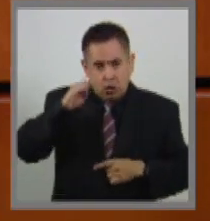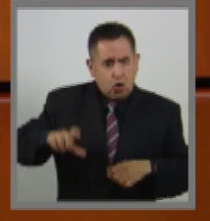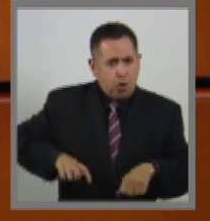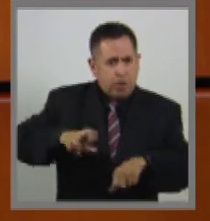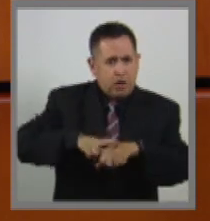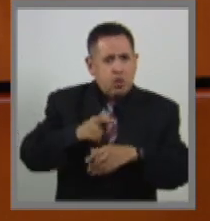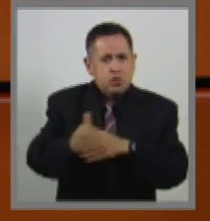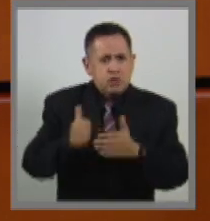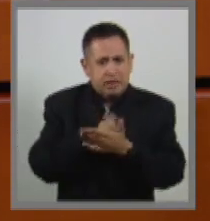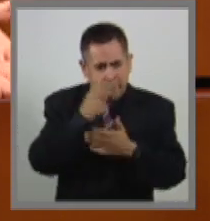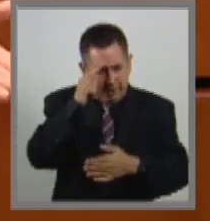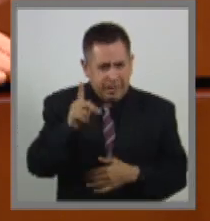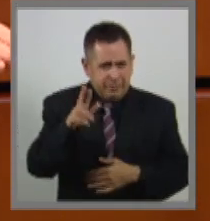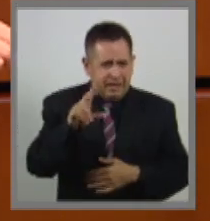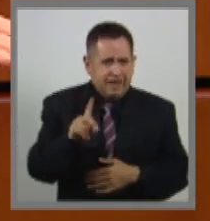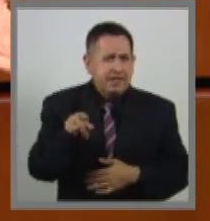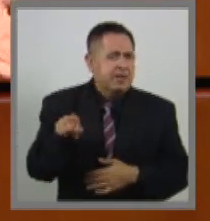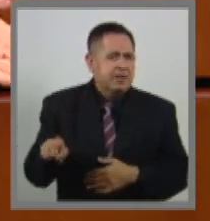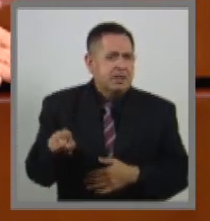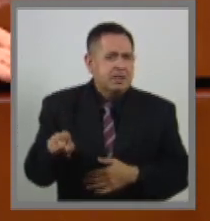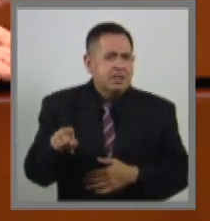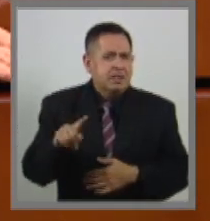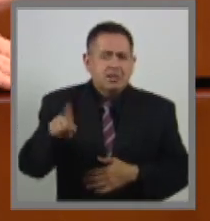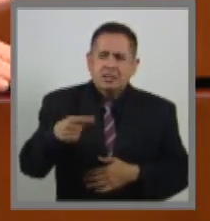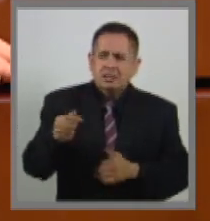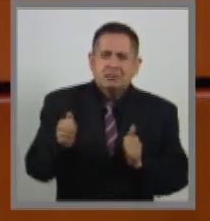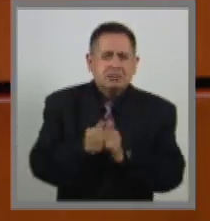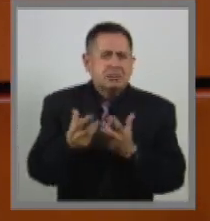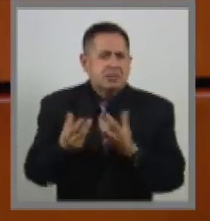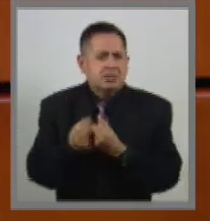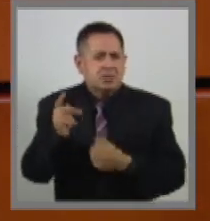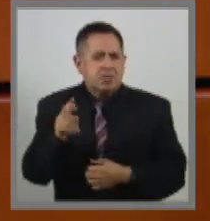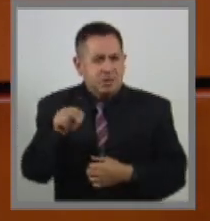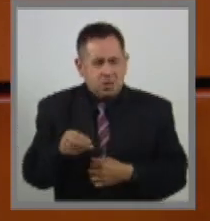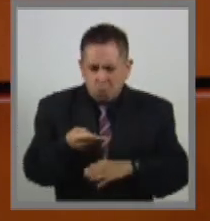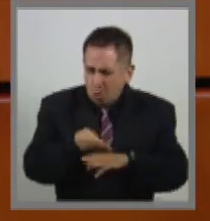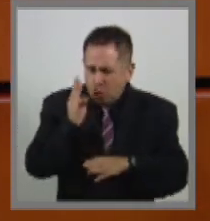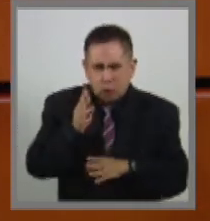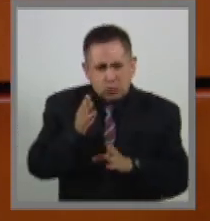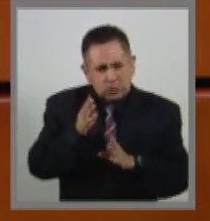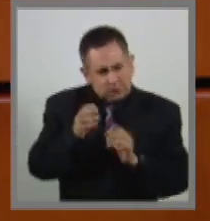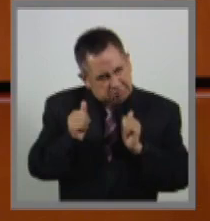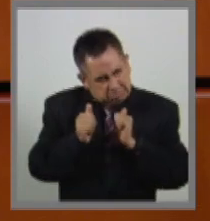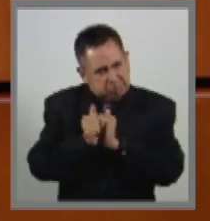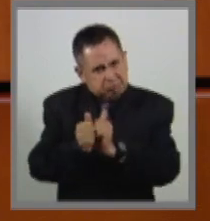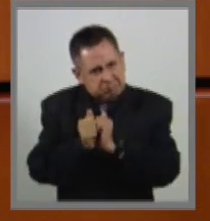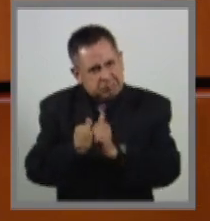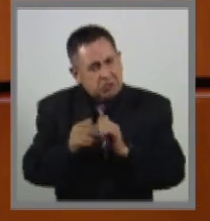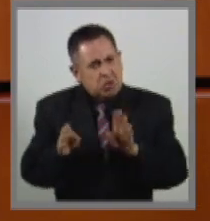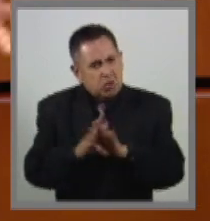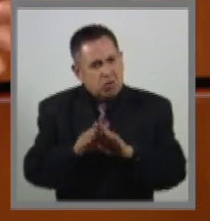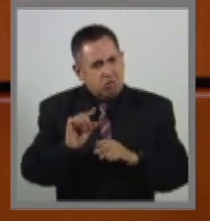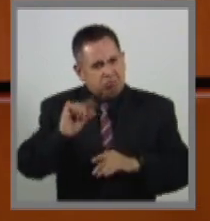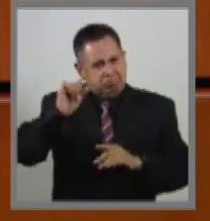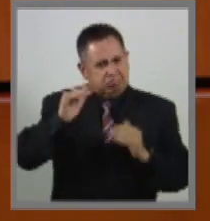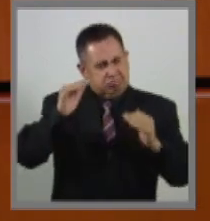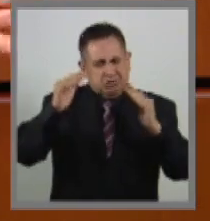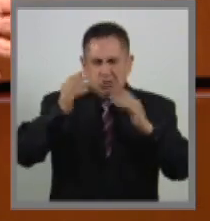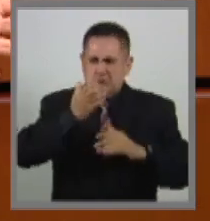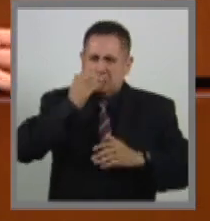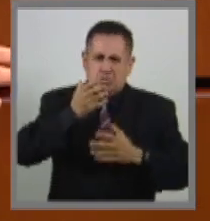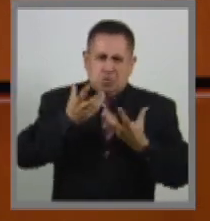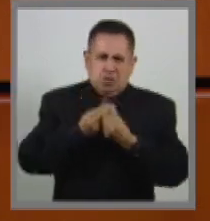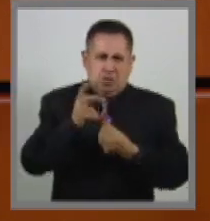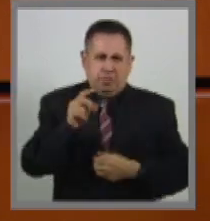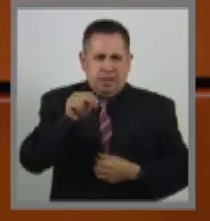de la Ciudad de México del PRD es alguien del PAN, muy ubicado con los grandes conservadores del